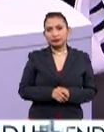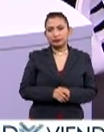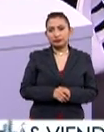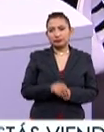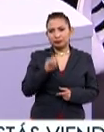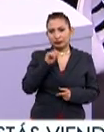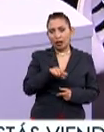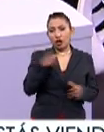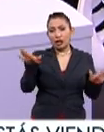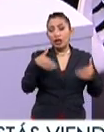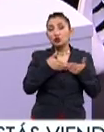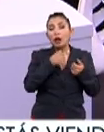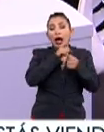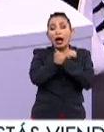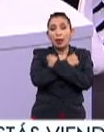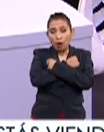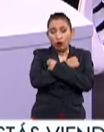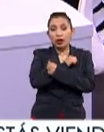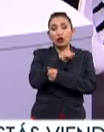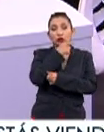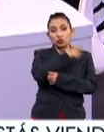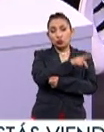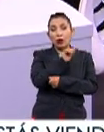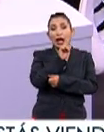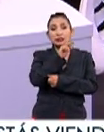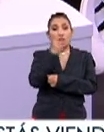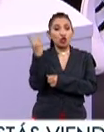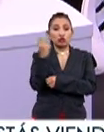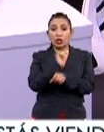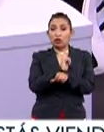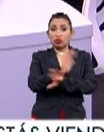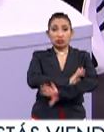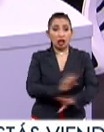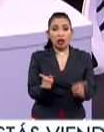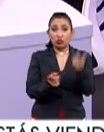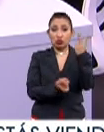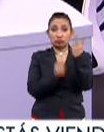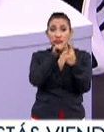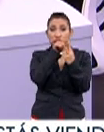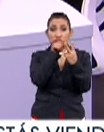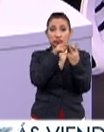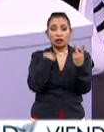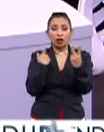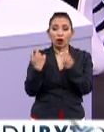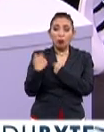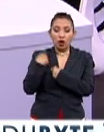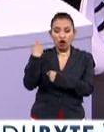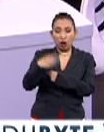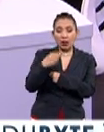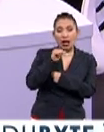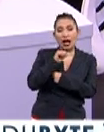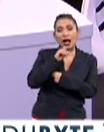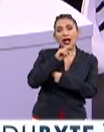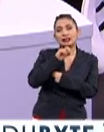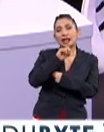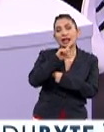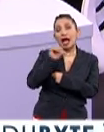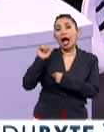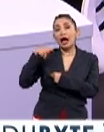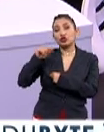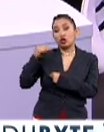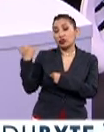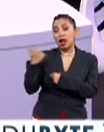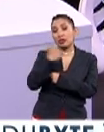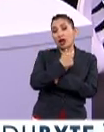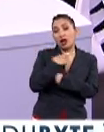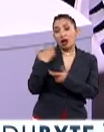de Clausura de Amor, ¿estás tú, está Arcelia? Solo somos dos. Arcelia y yo, los personajes, mantenemos nuestros nombres, Arcelia y Antón, así ocurre en